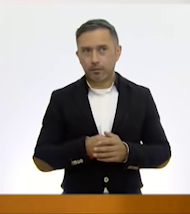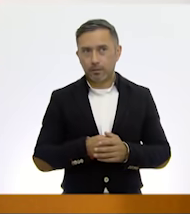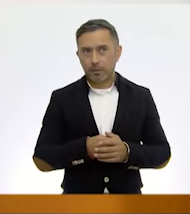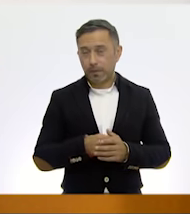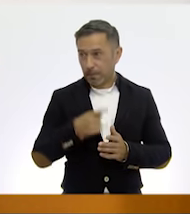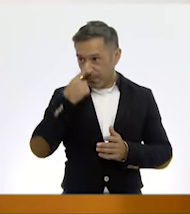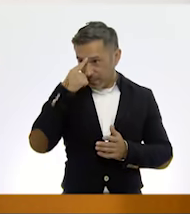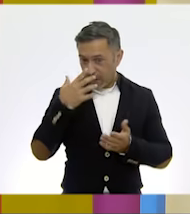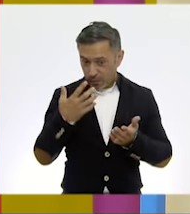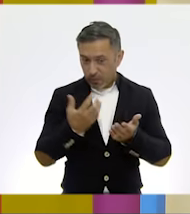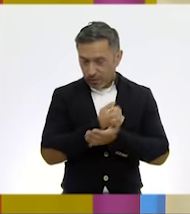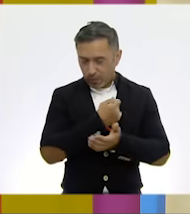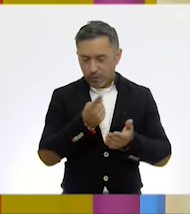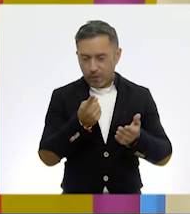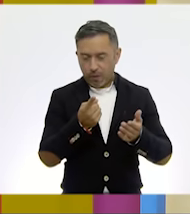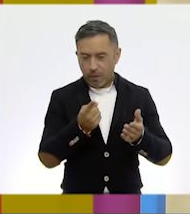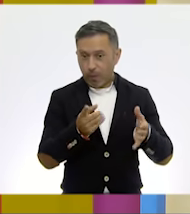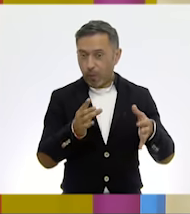¿Conectadas?